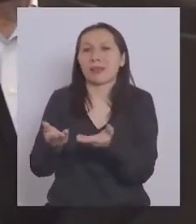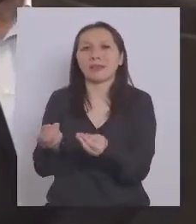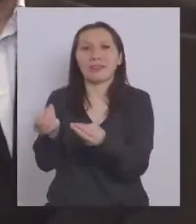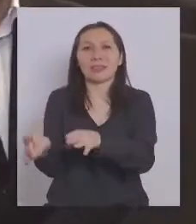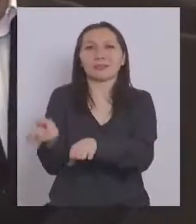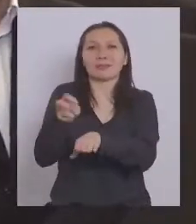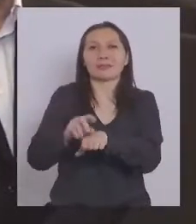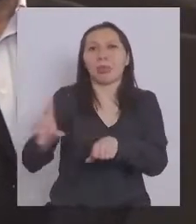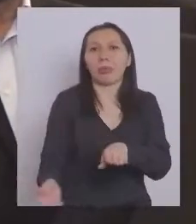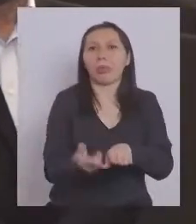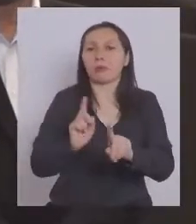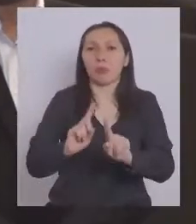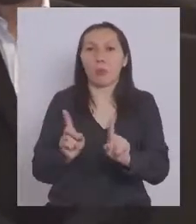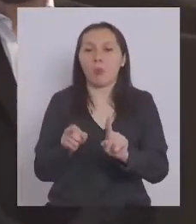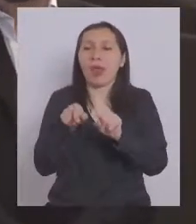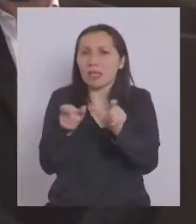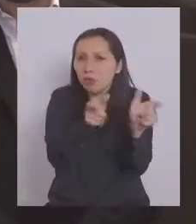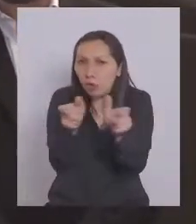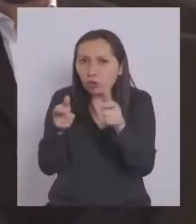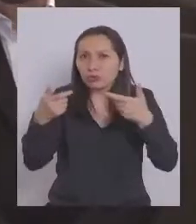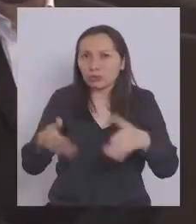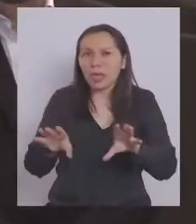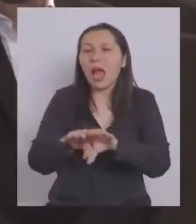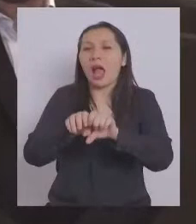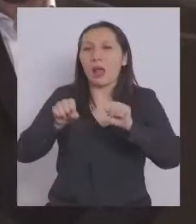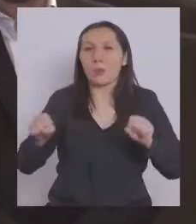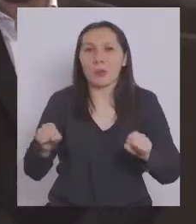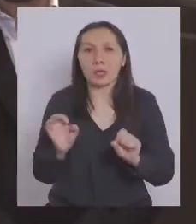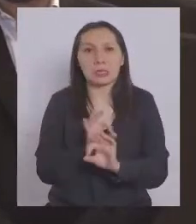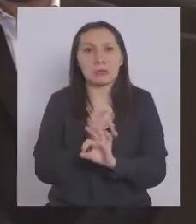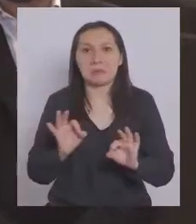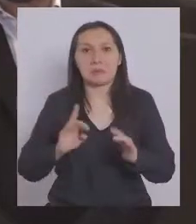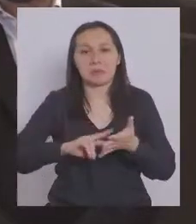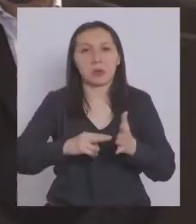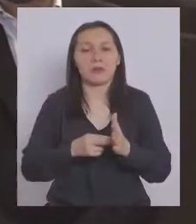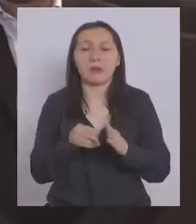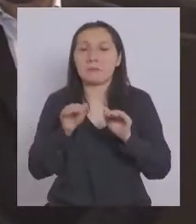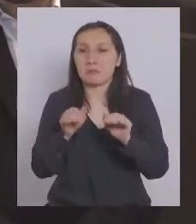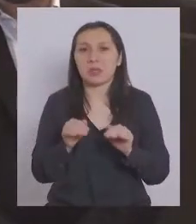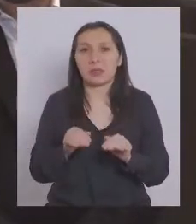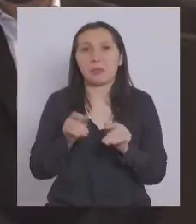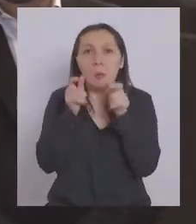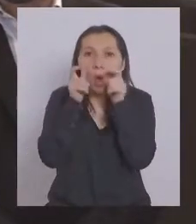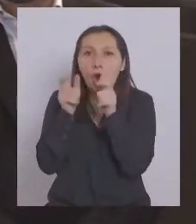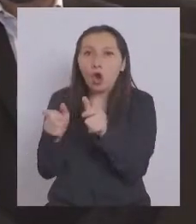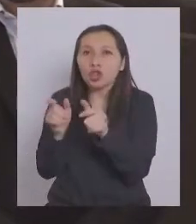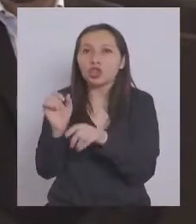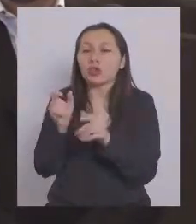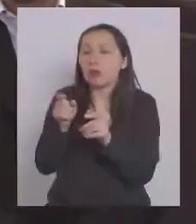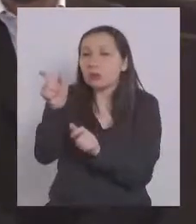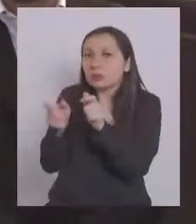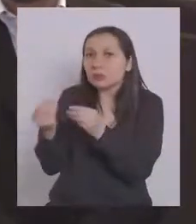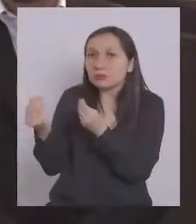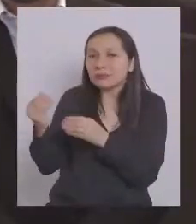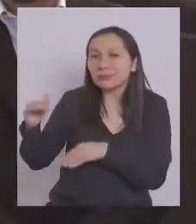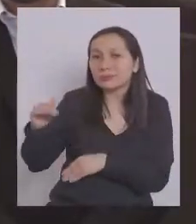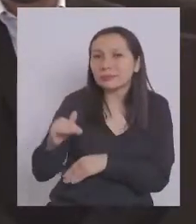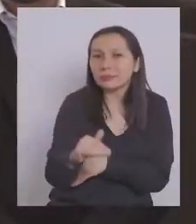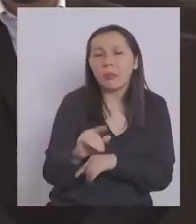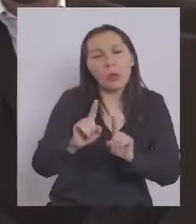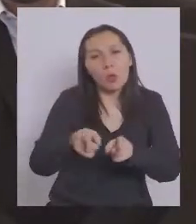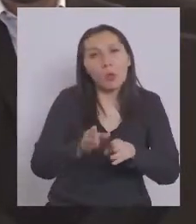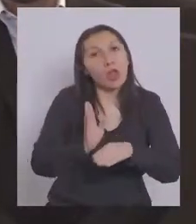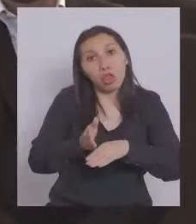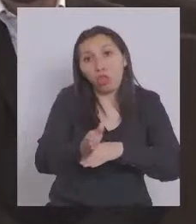servicio. Así que eso ya está coordinado, no hemos vuelto a tener ese tipo de problemas por los controles. Pero indudablemente hay que